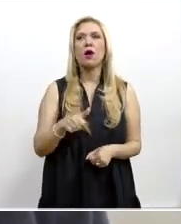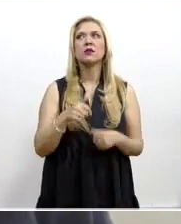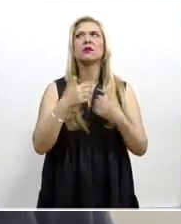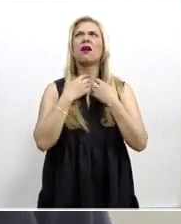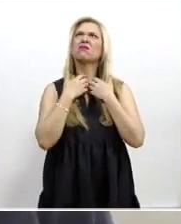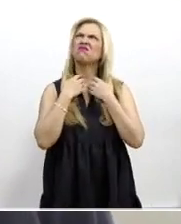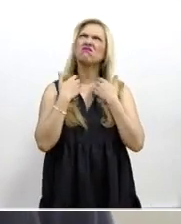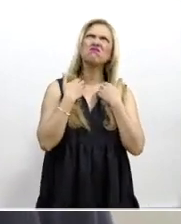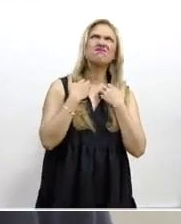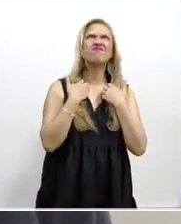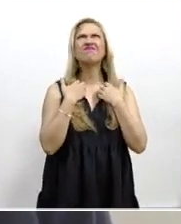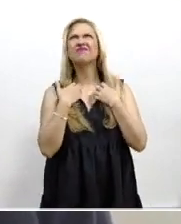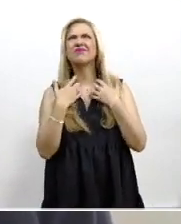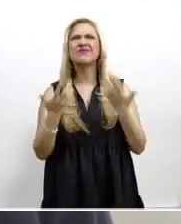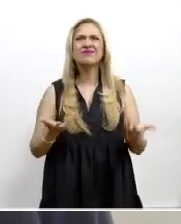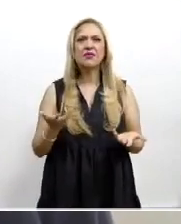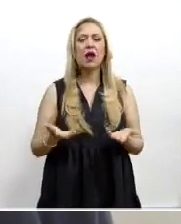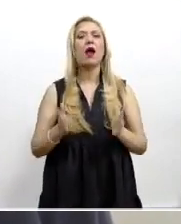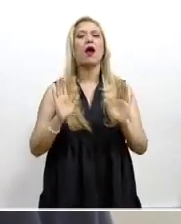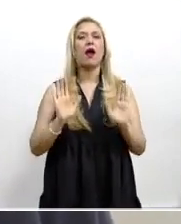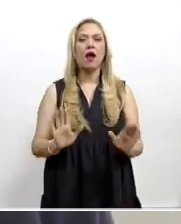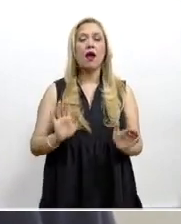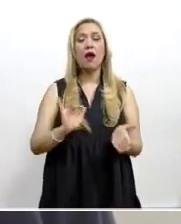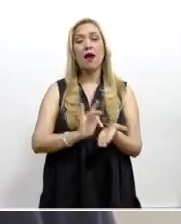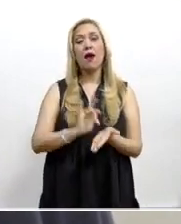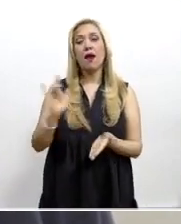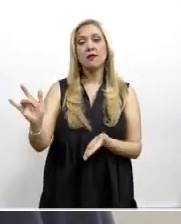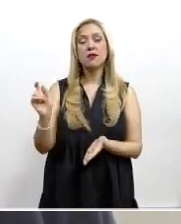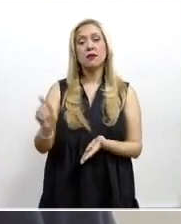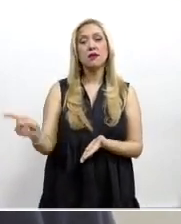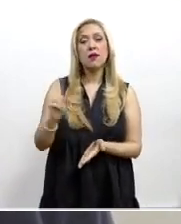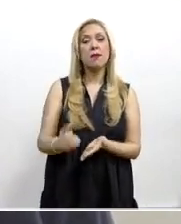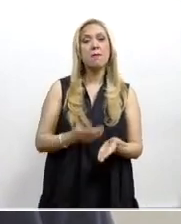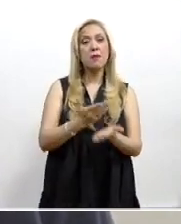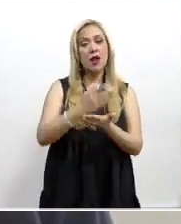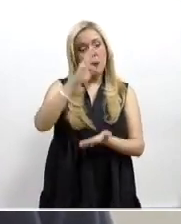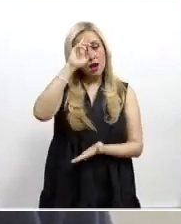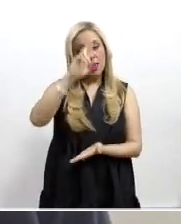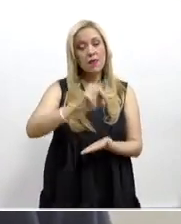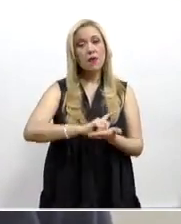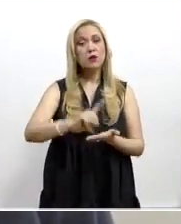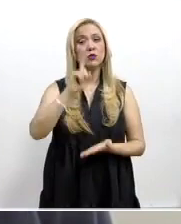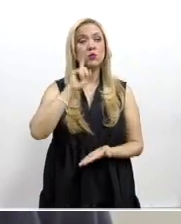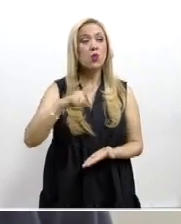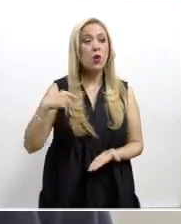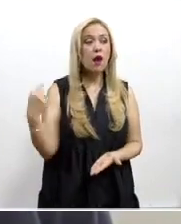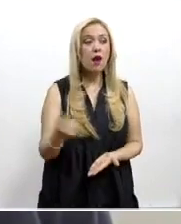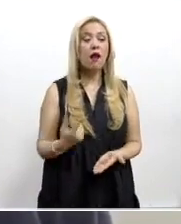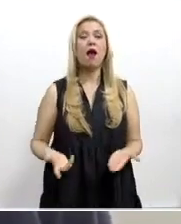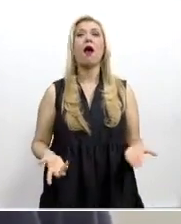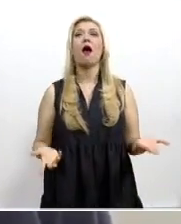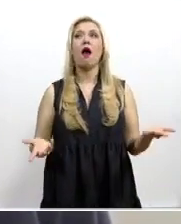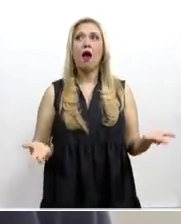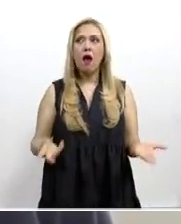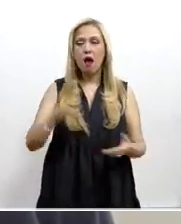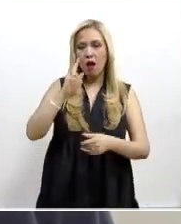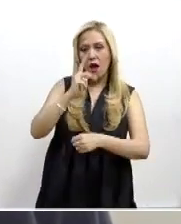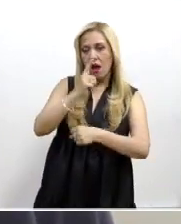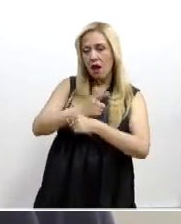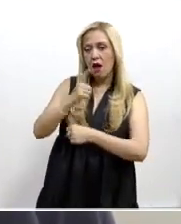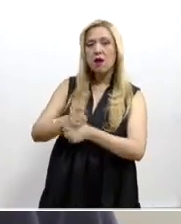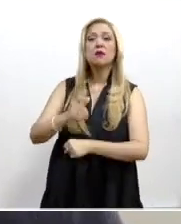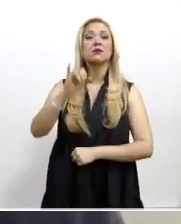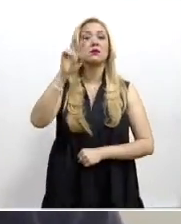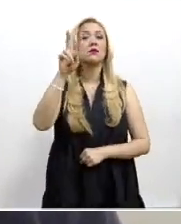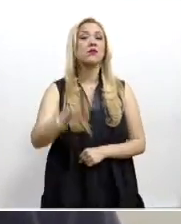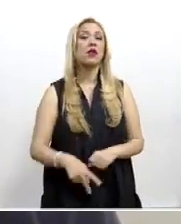cómo esto, a partir de la demanda del respeto de los derechos de las mujeres, podemos identificar que